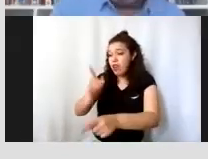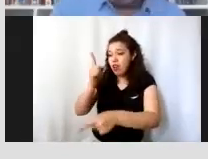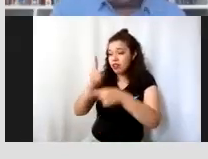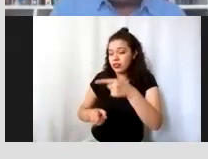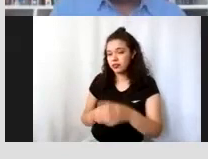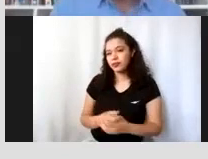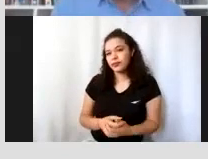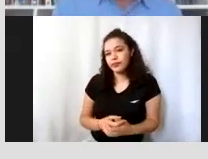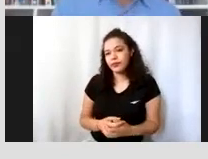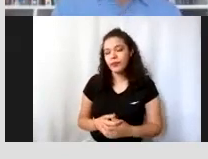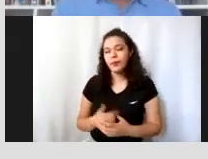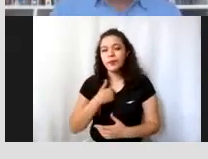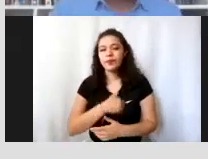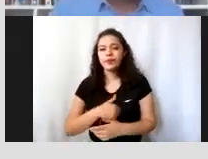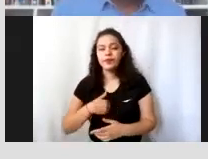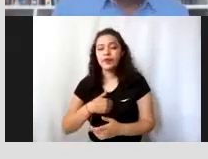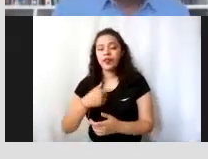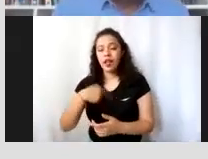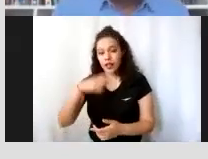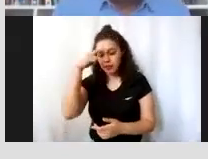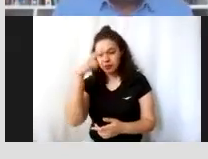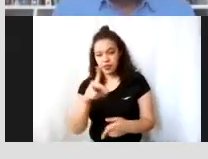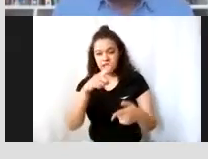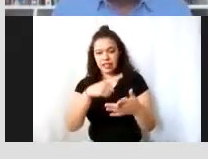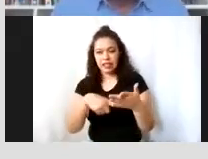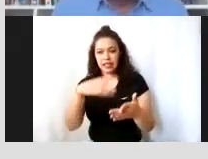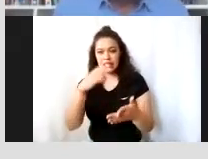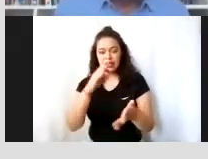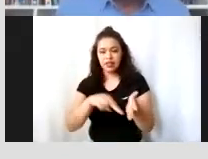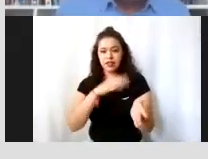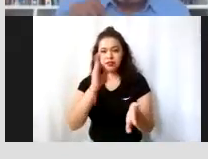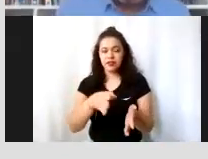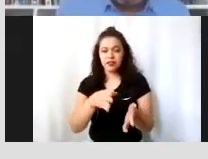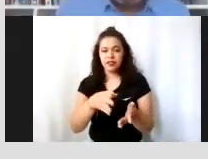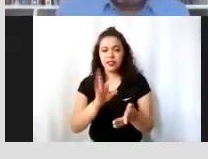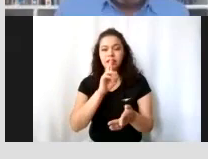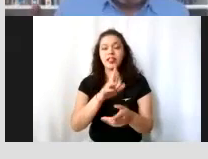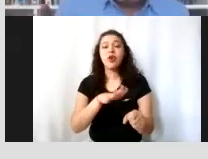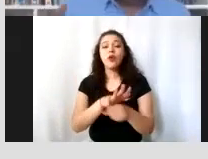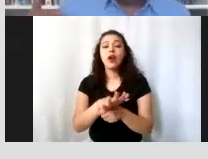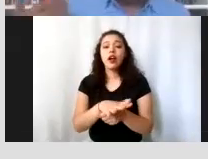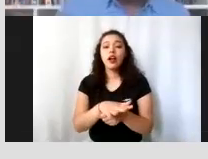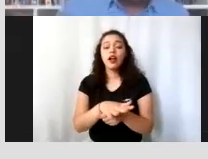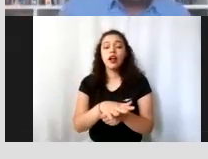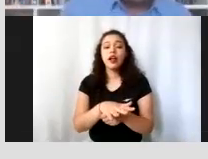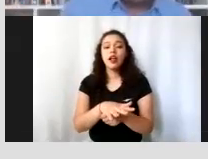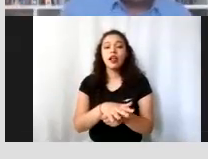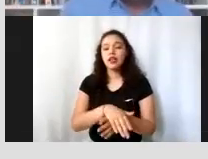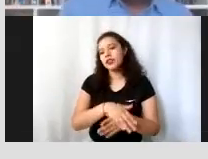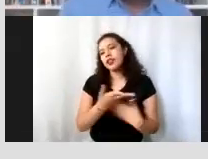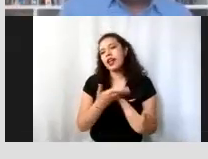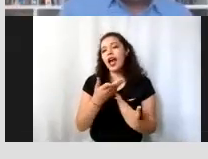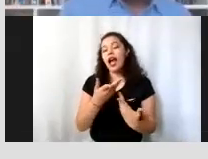Desgraciadamente, en México, la revocación del consentimiento generalmente da como resultado que cese el servicio que se